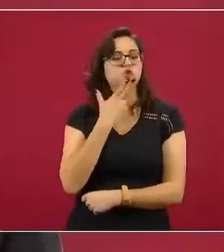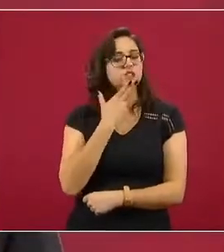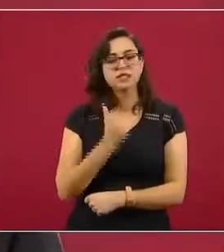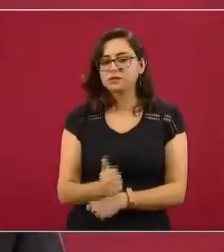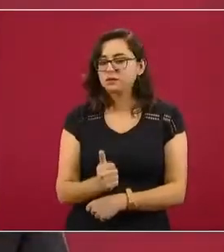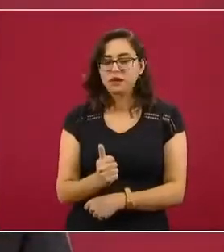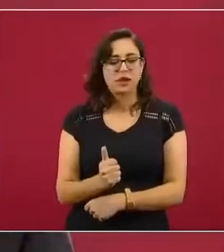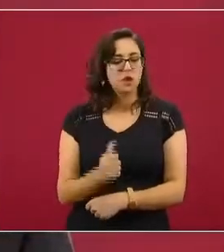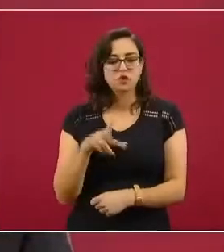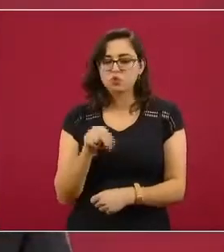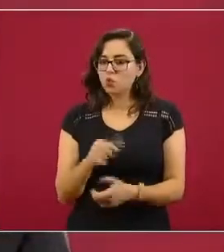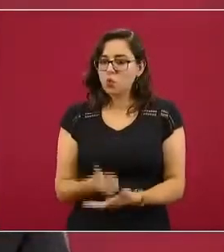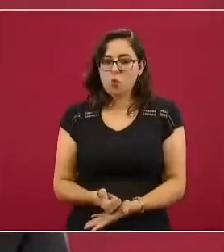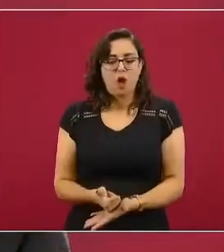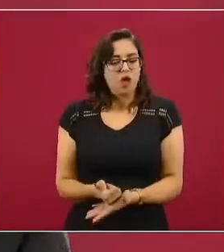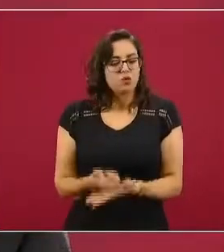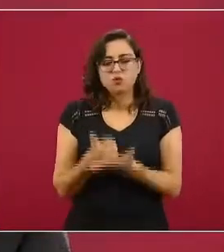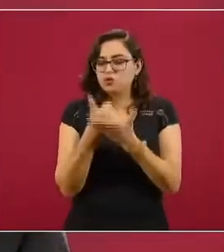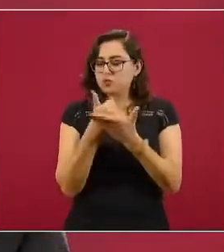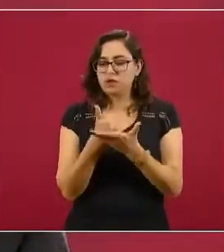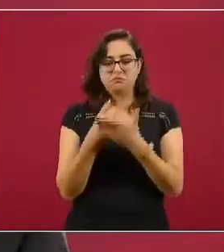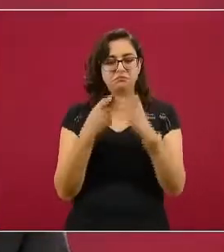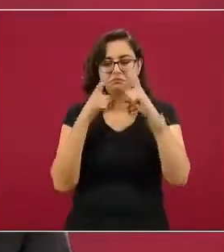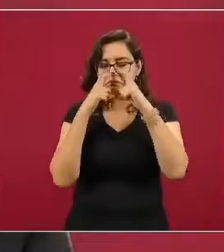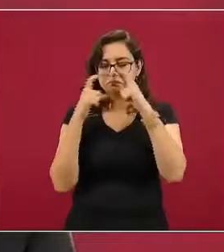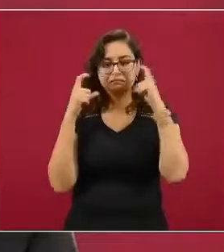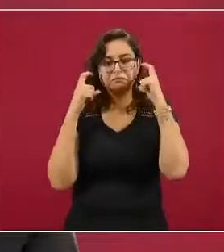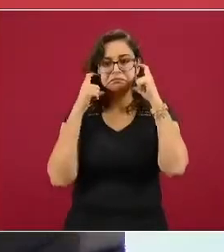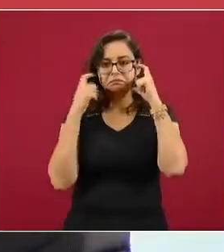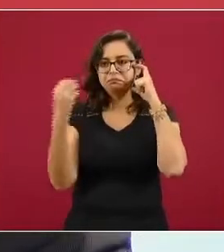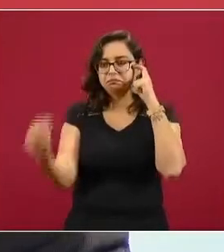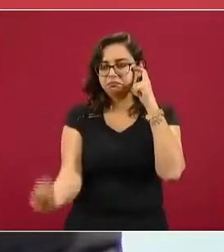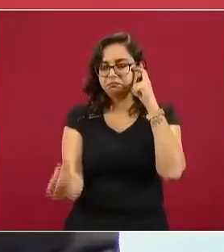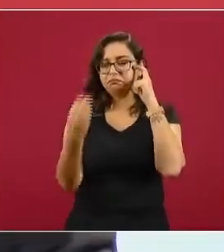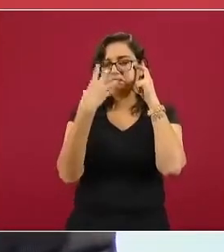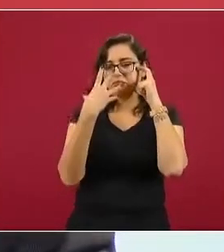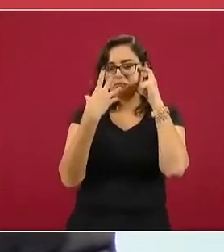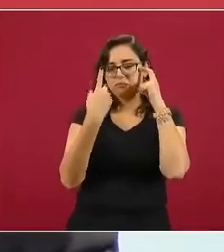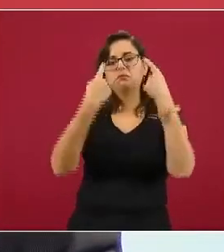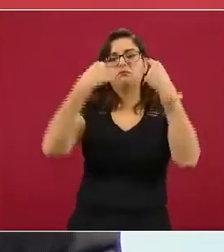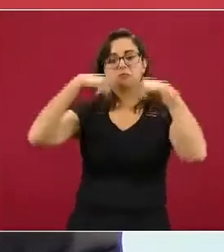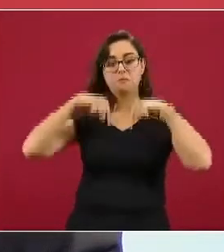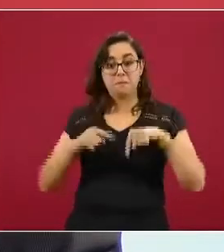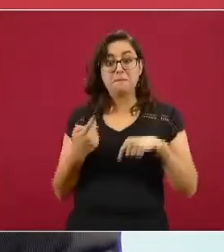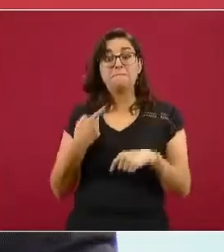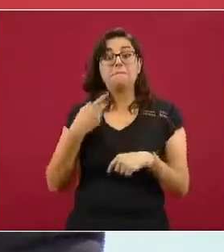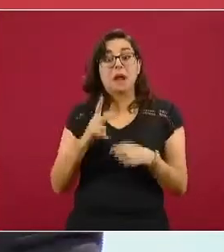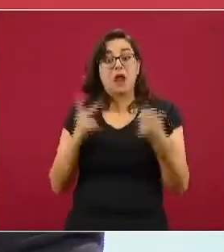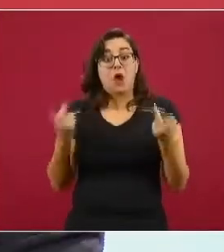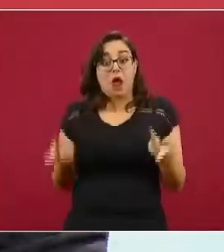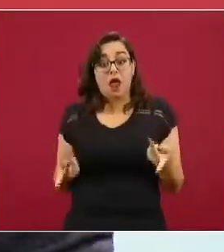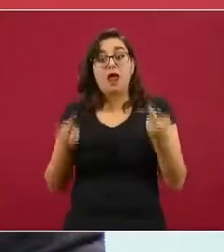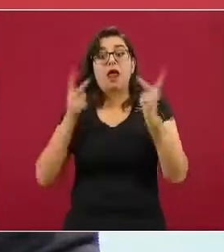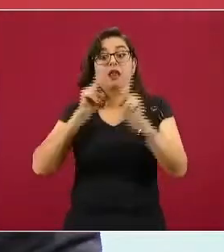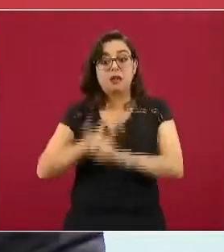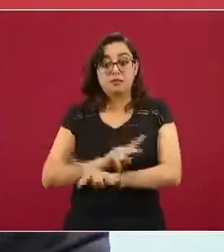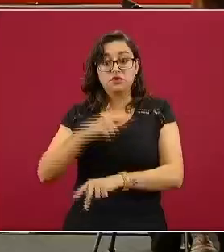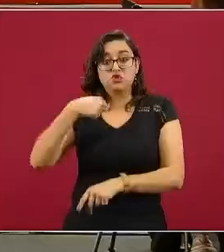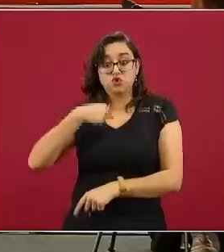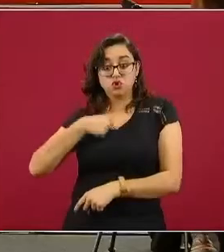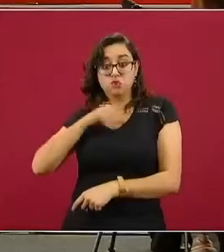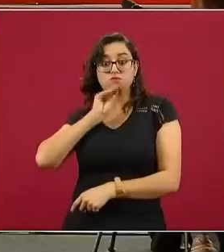es suficientemente efectivo o eficiente, pero en cambio es una buena barrera protectora de la